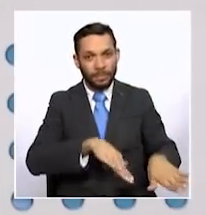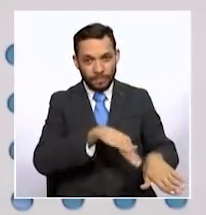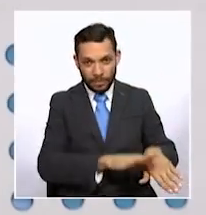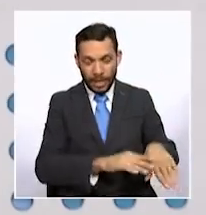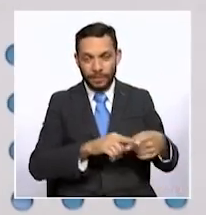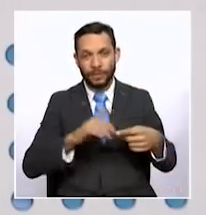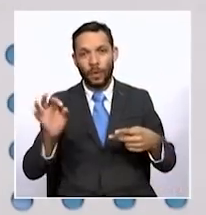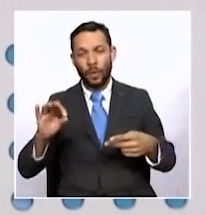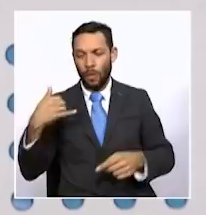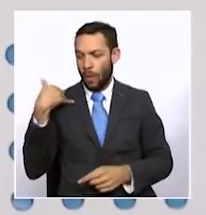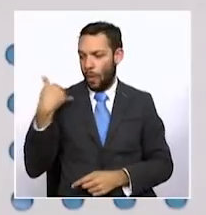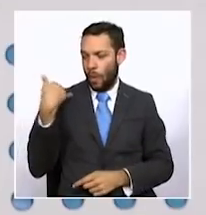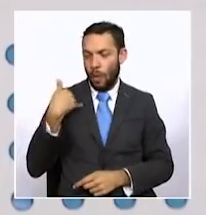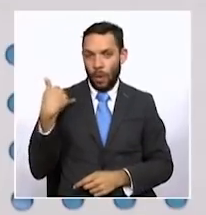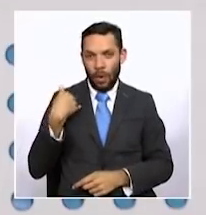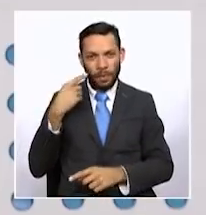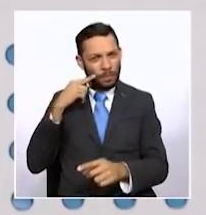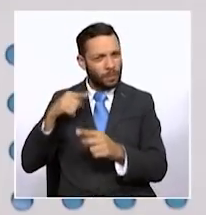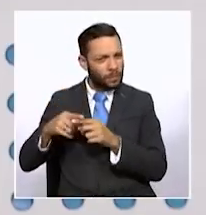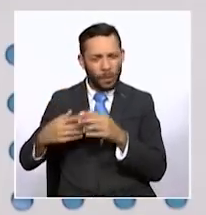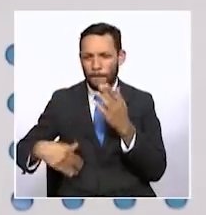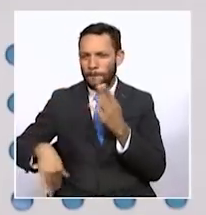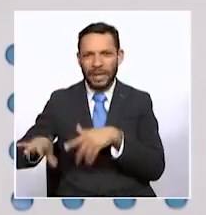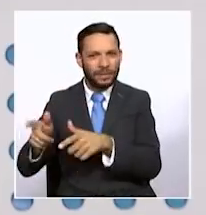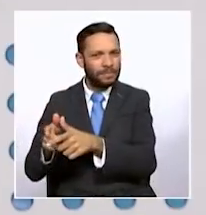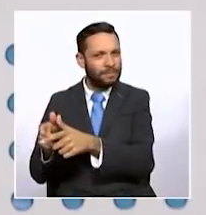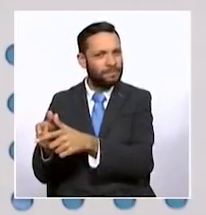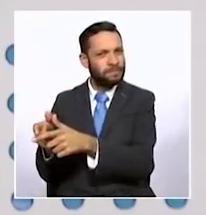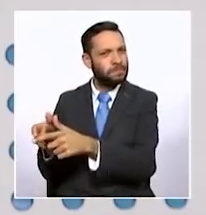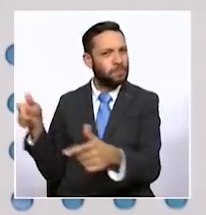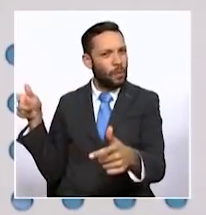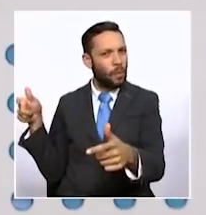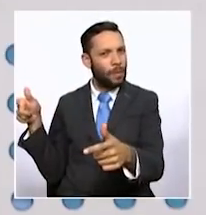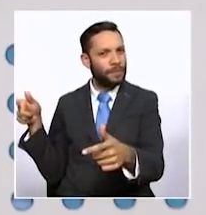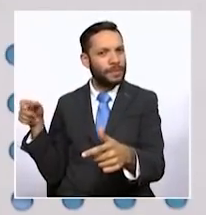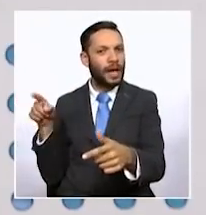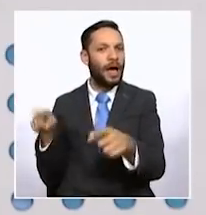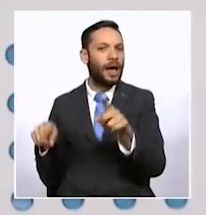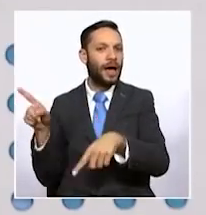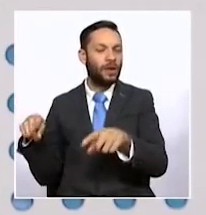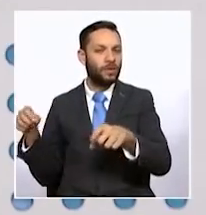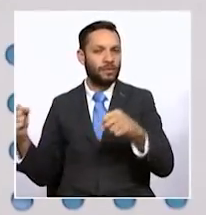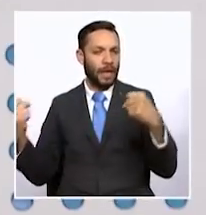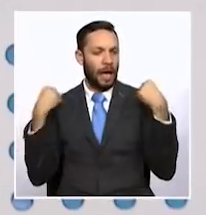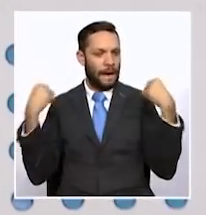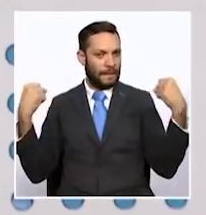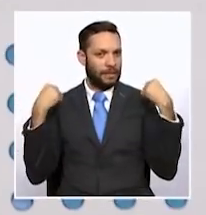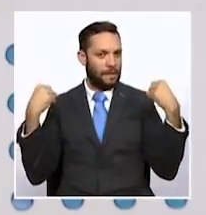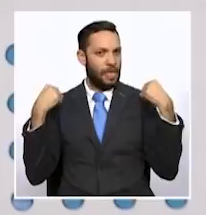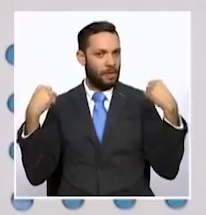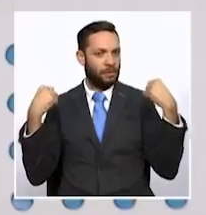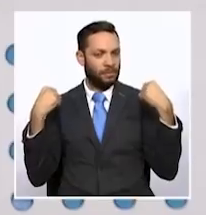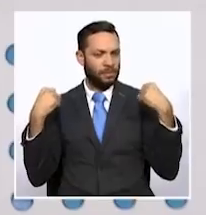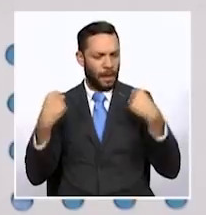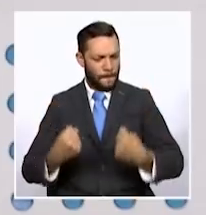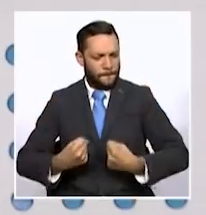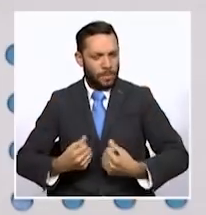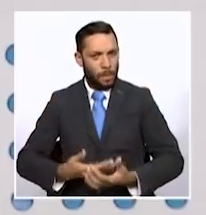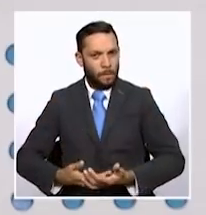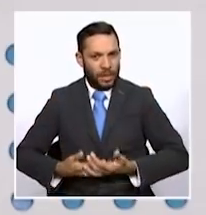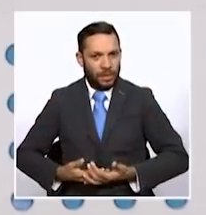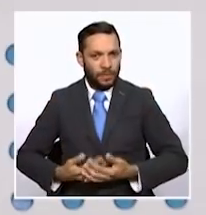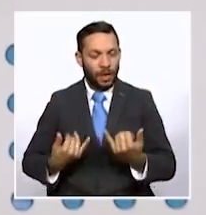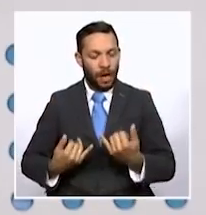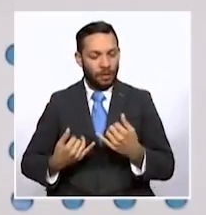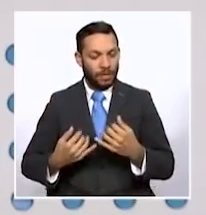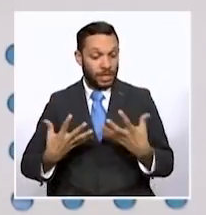adolescentes, nuestro grupo principal de consulta actualmente es por la sobreactividad física, que es muy importante. Ahorita con nuestra moda de todo el mundo